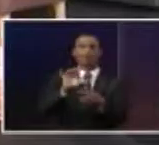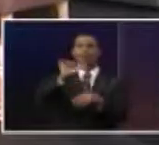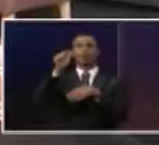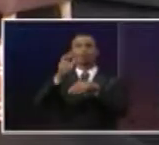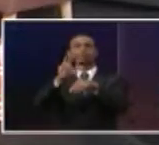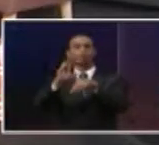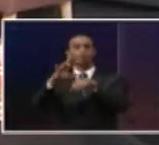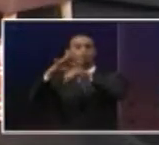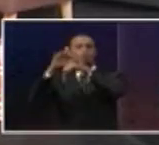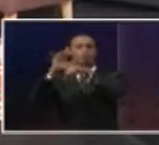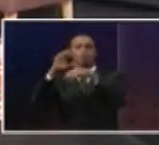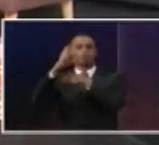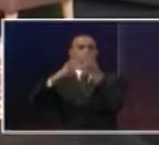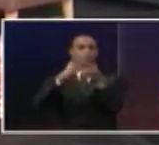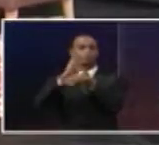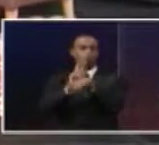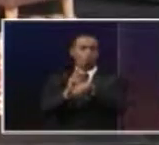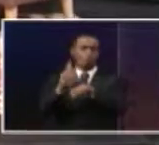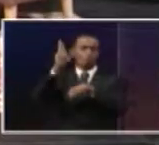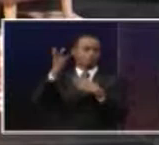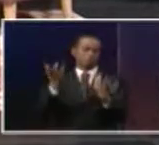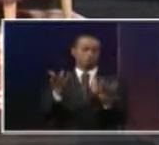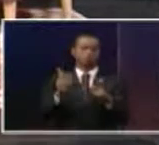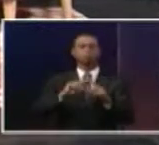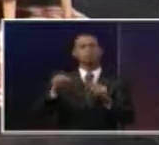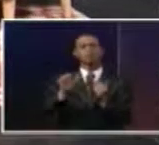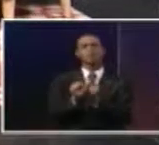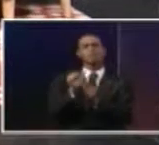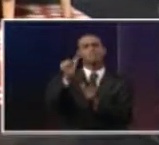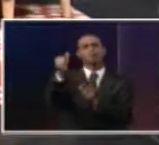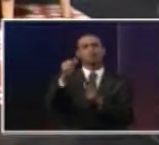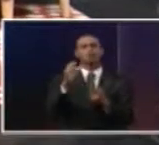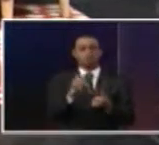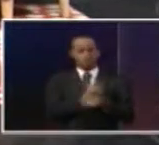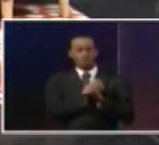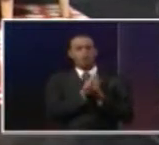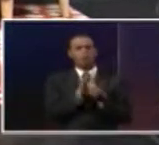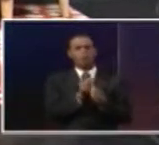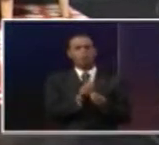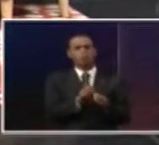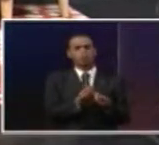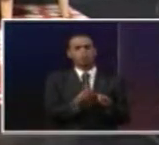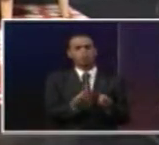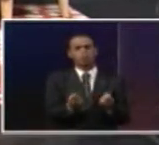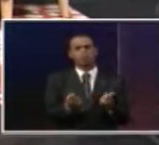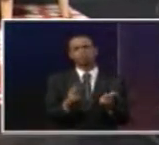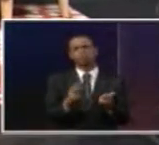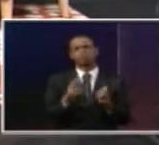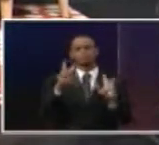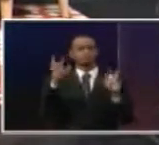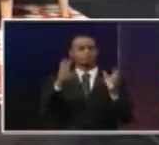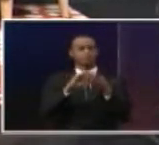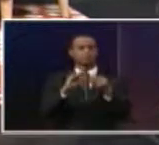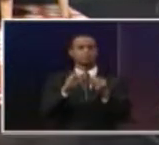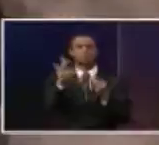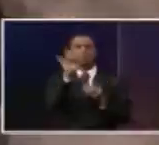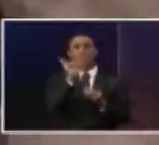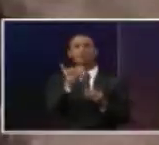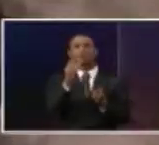no muere, pero simplemente la distancia va matando el amor. Dicen que la distancia es el olvido. Sí, porque es que al